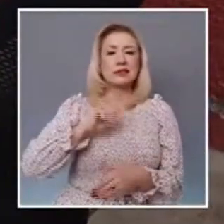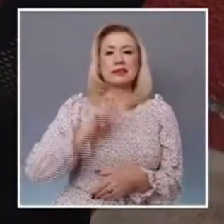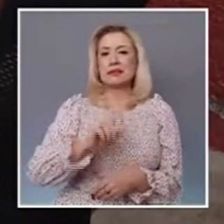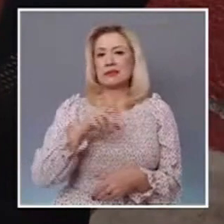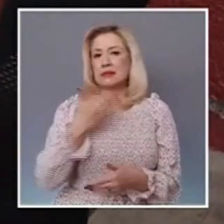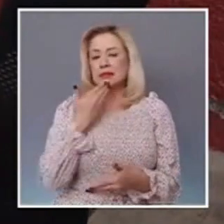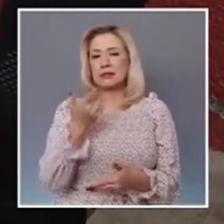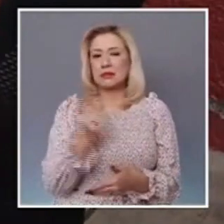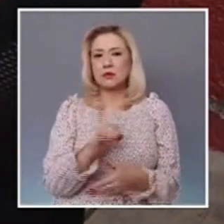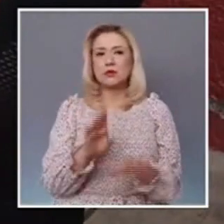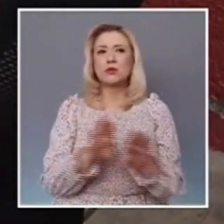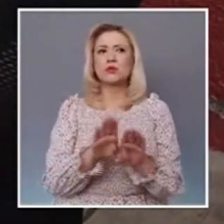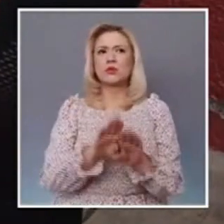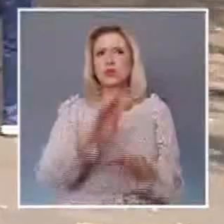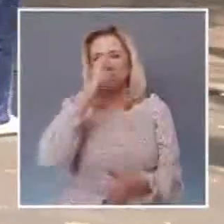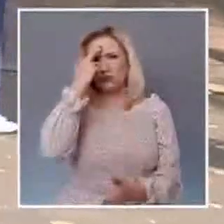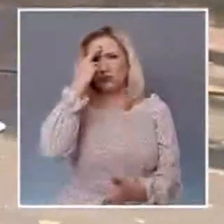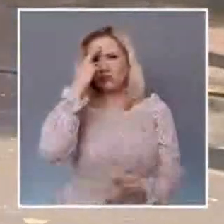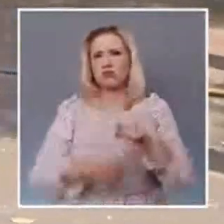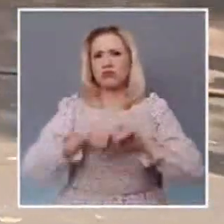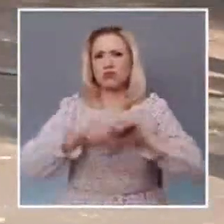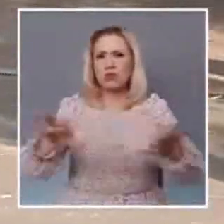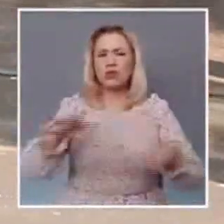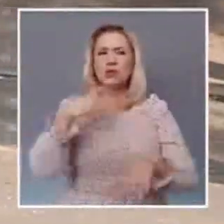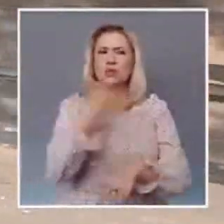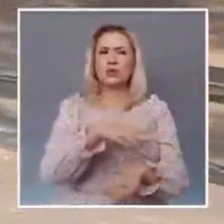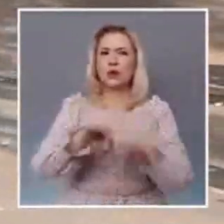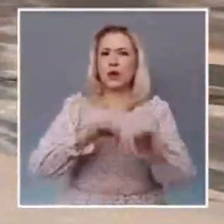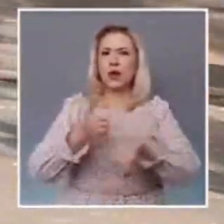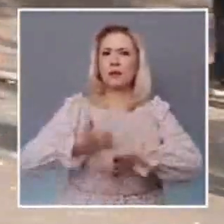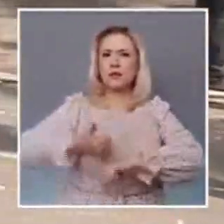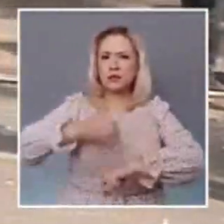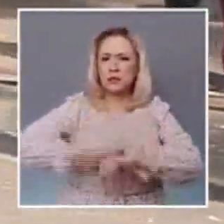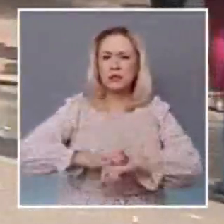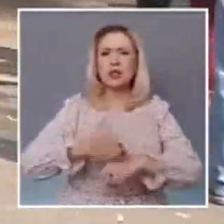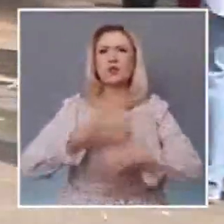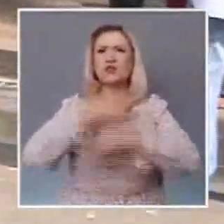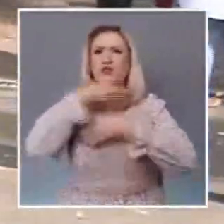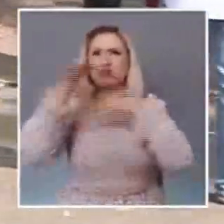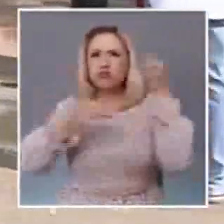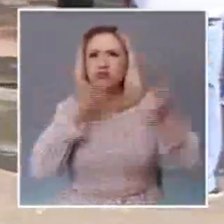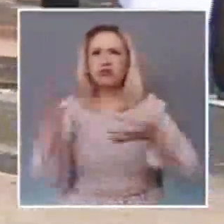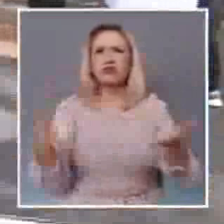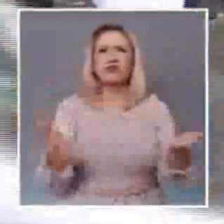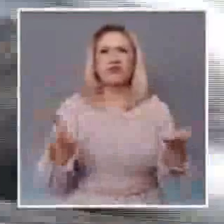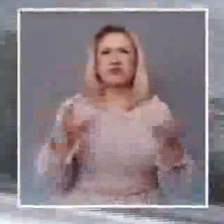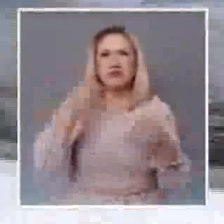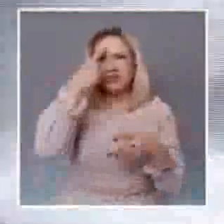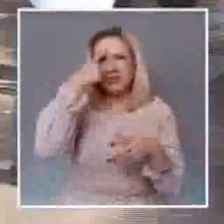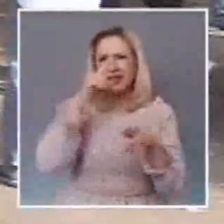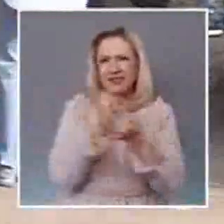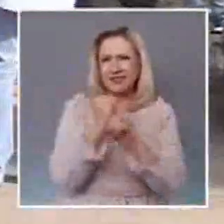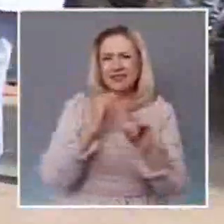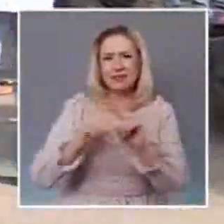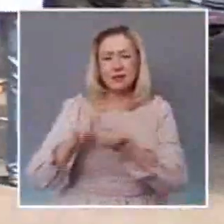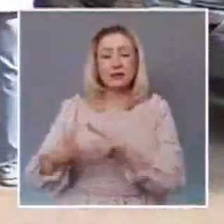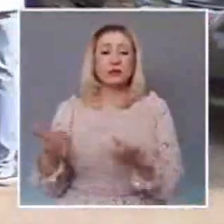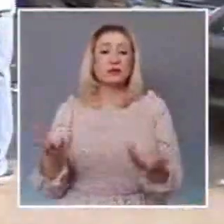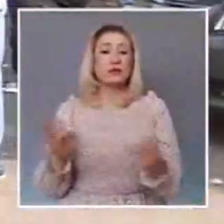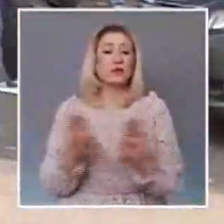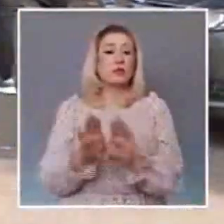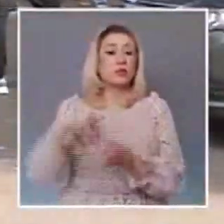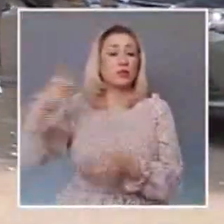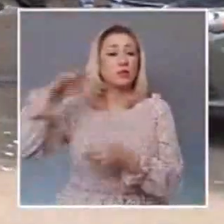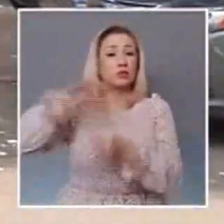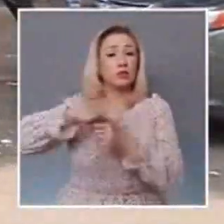de responsabilidades administrativas. En el segundo, el decreto que reformaba las leyes generales de instituciones y procedimientos